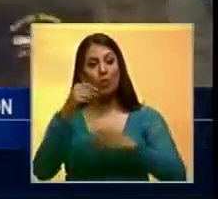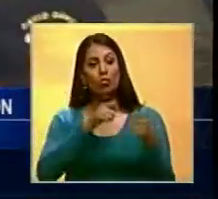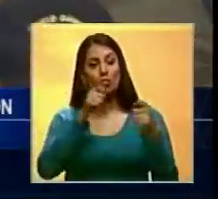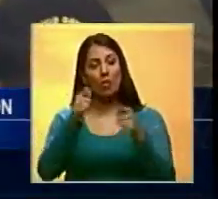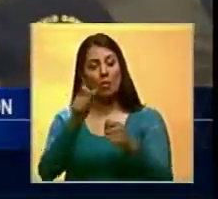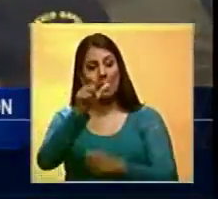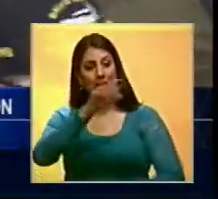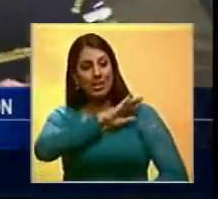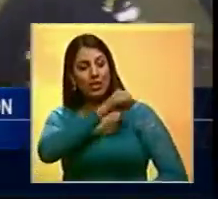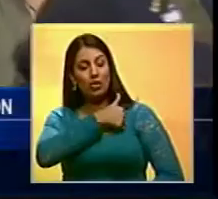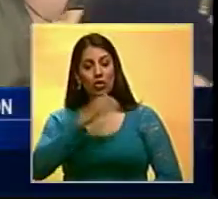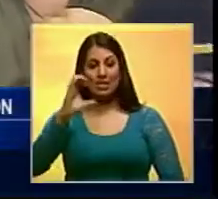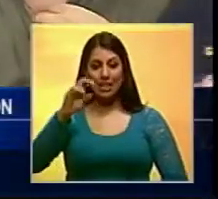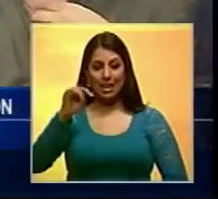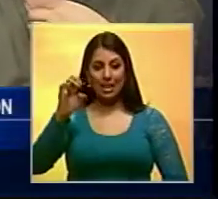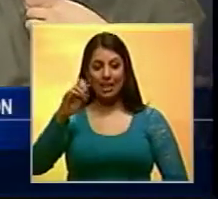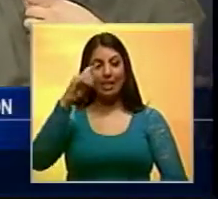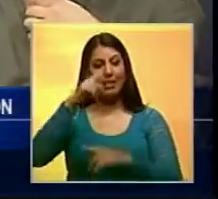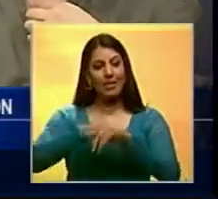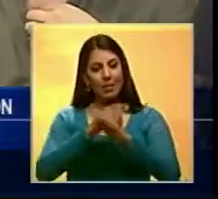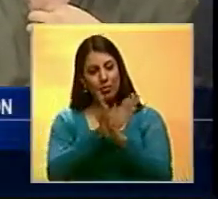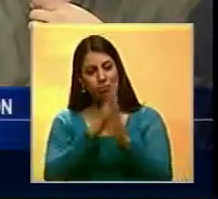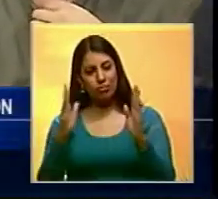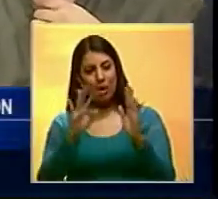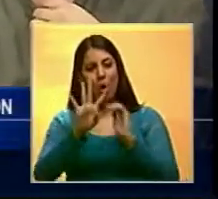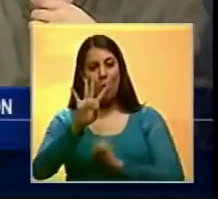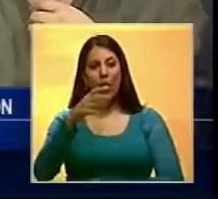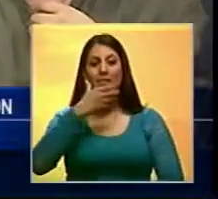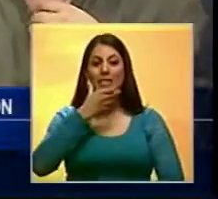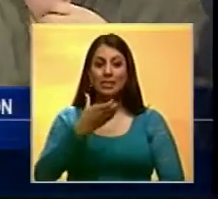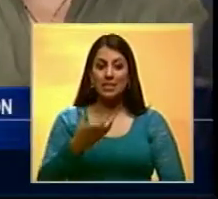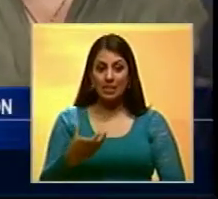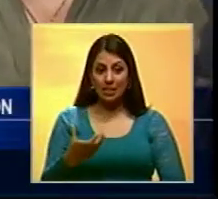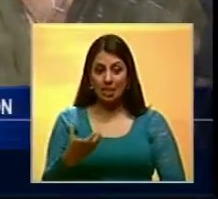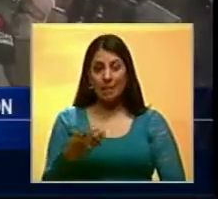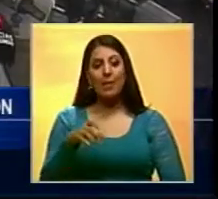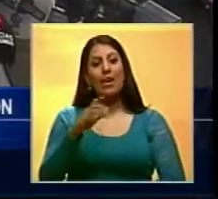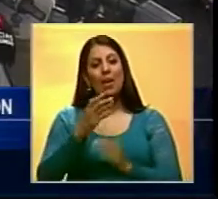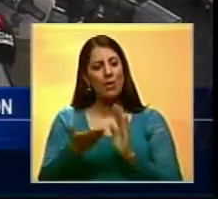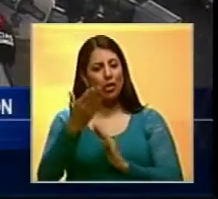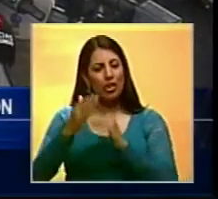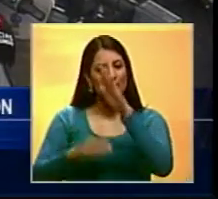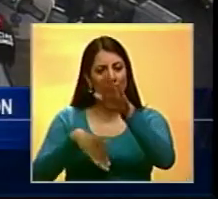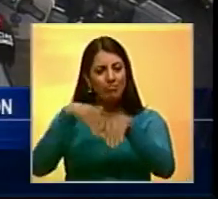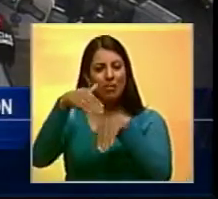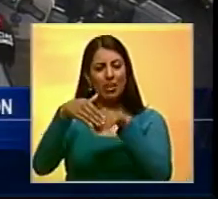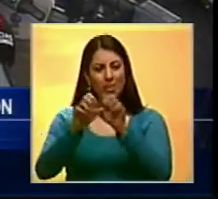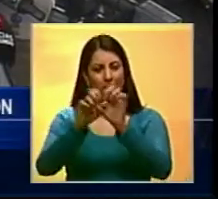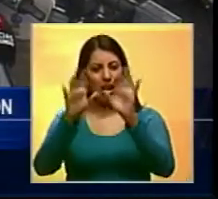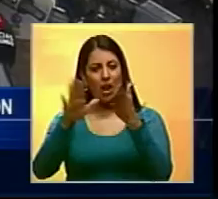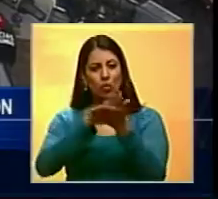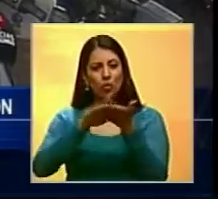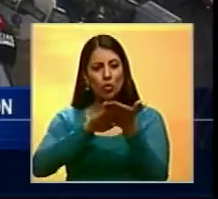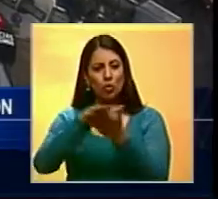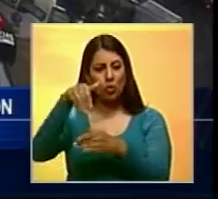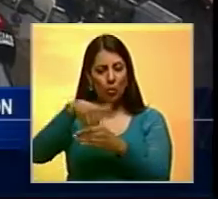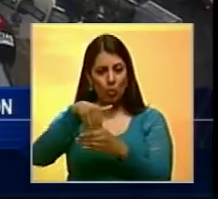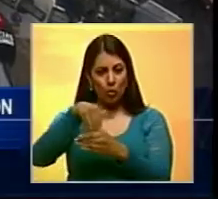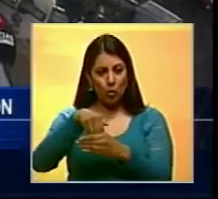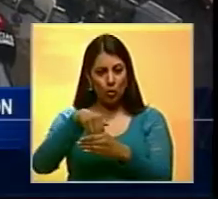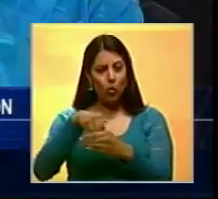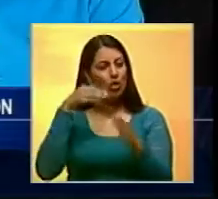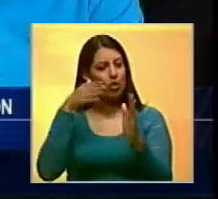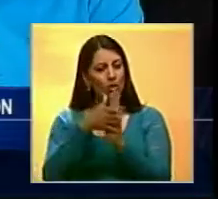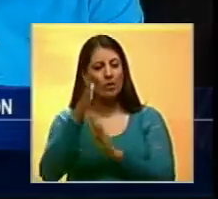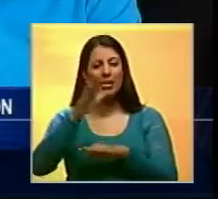a los rectores del CNE, cuyo periodo vence el 4 de diciembre, es un paso importante para concretar una solución electoral. Sobre